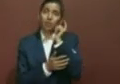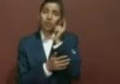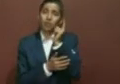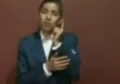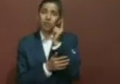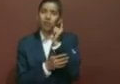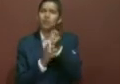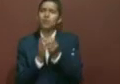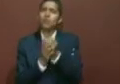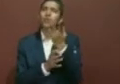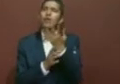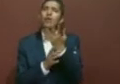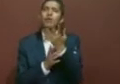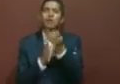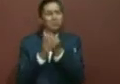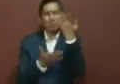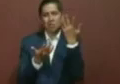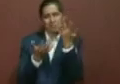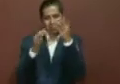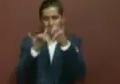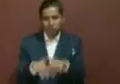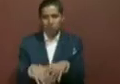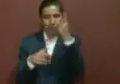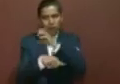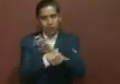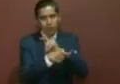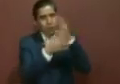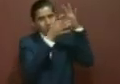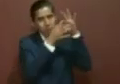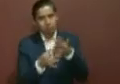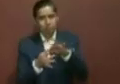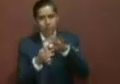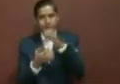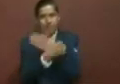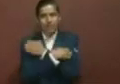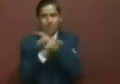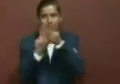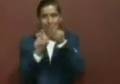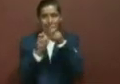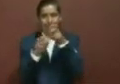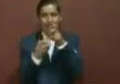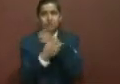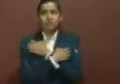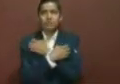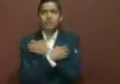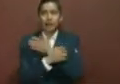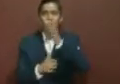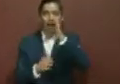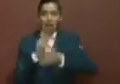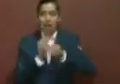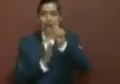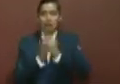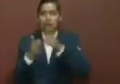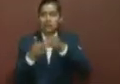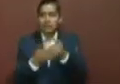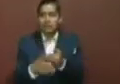¿cómo se llama? El nuevo esquema, pues, de coordinación en materia educativa, se concluya este mes.